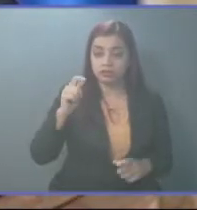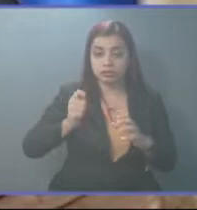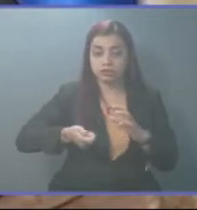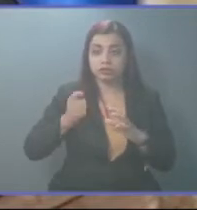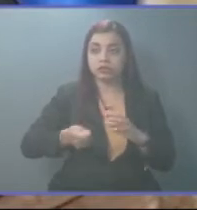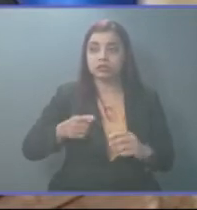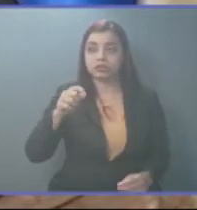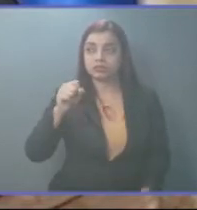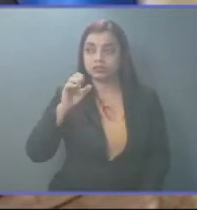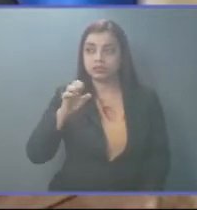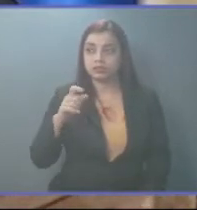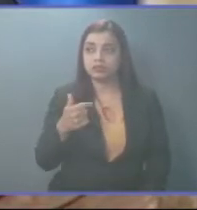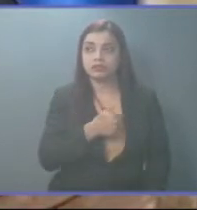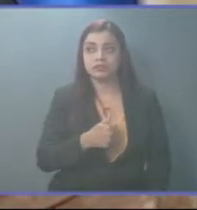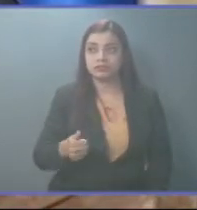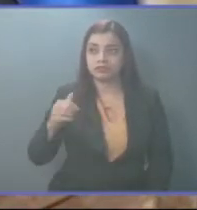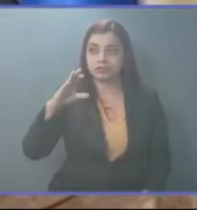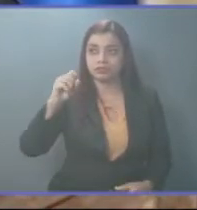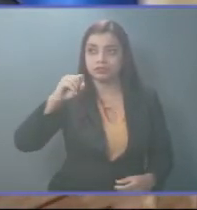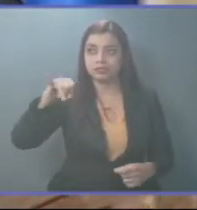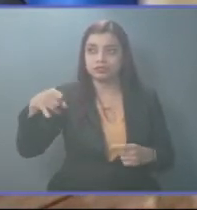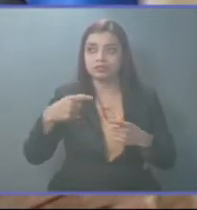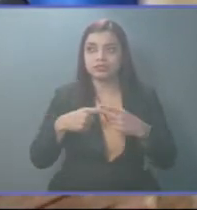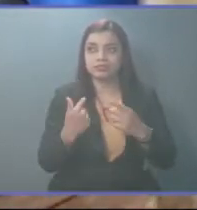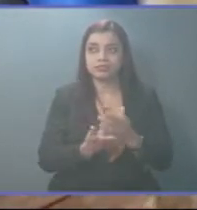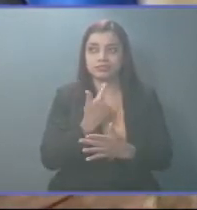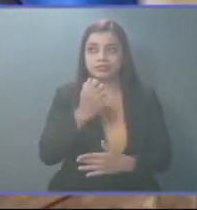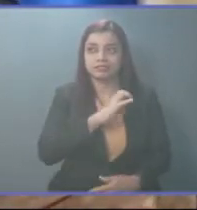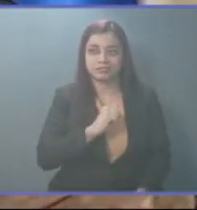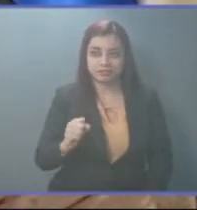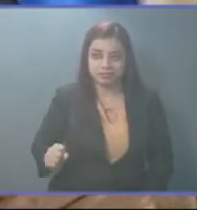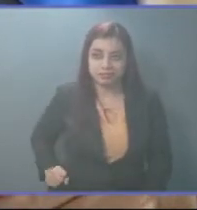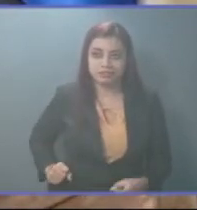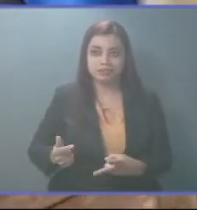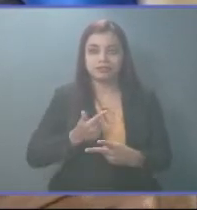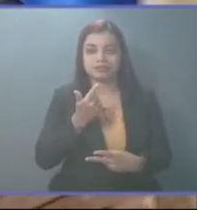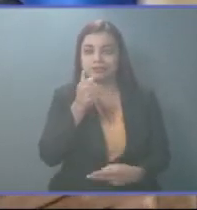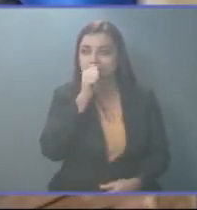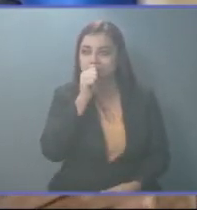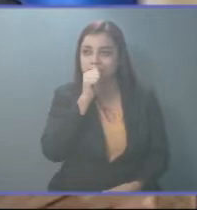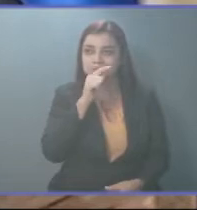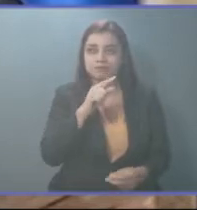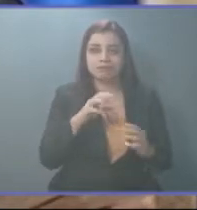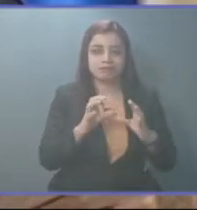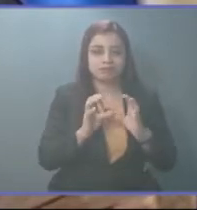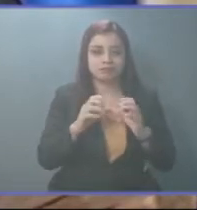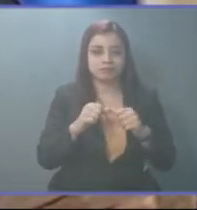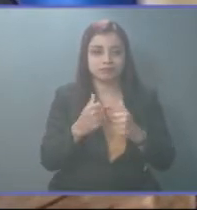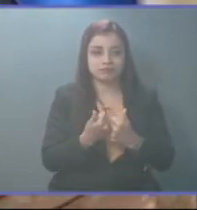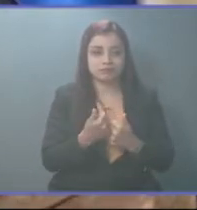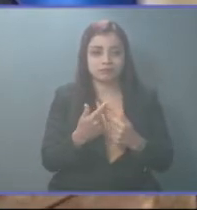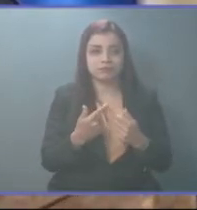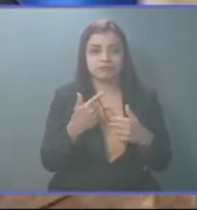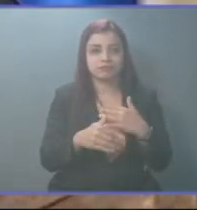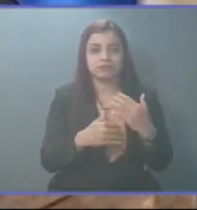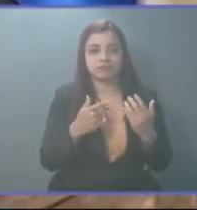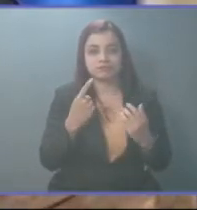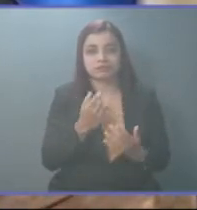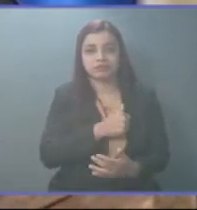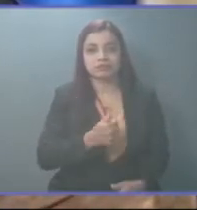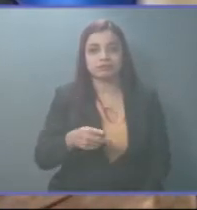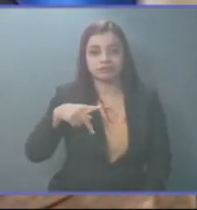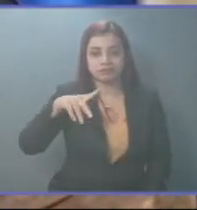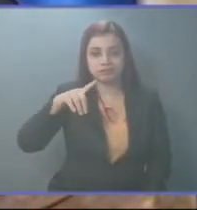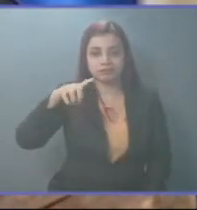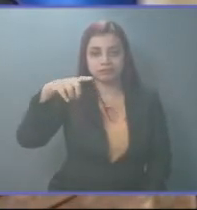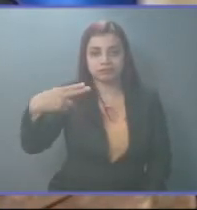la Corte Suprema de Justicia, la Universidad de El Salvador y universidades privadas y las organizaciones de la sociedad civil, con el apoyo de la Procuraduría para la